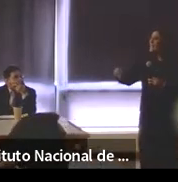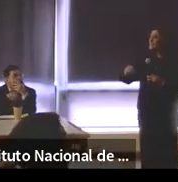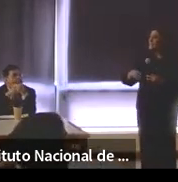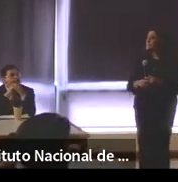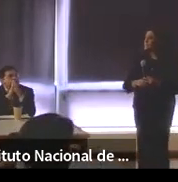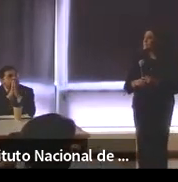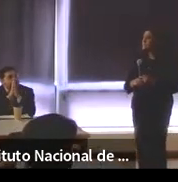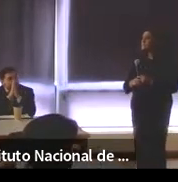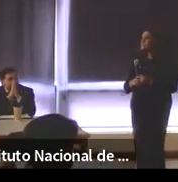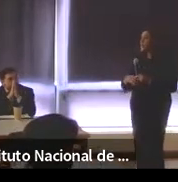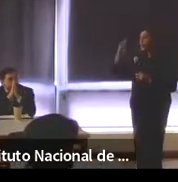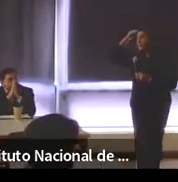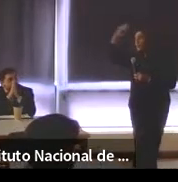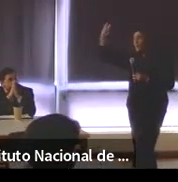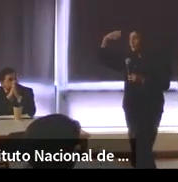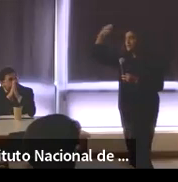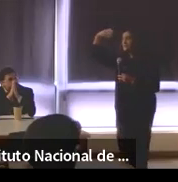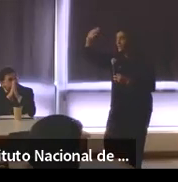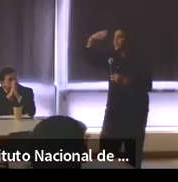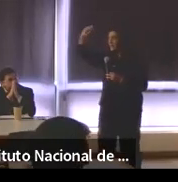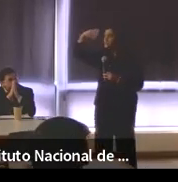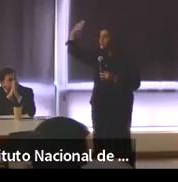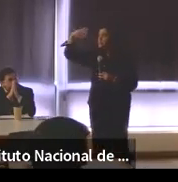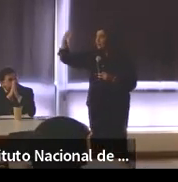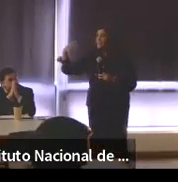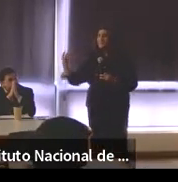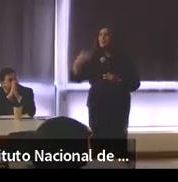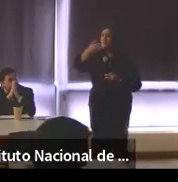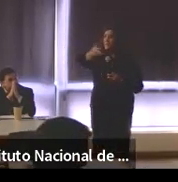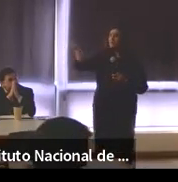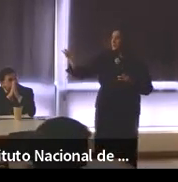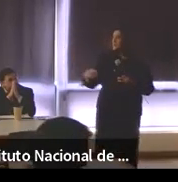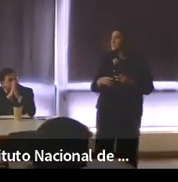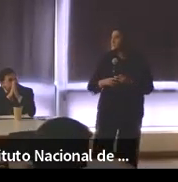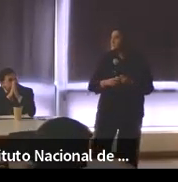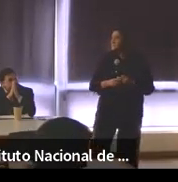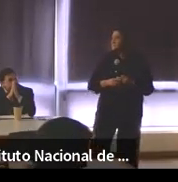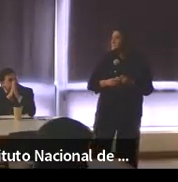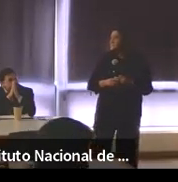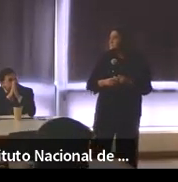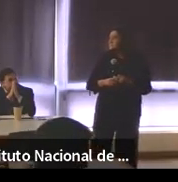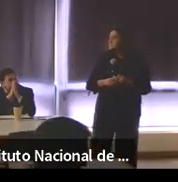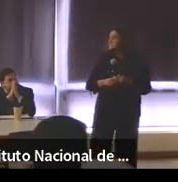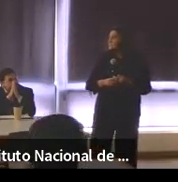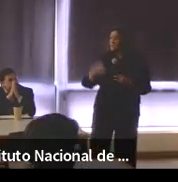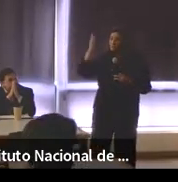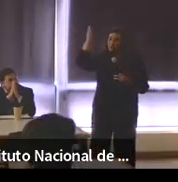problema real no un problema que esté dentro de tu cabeza ni el de los demás